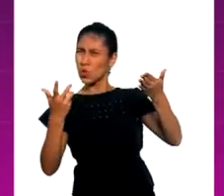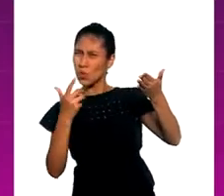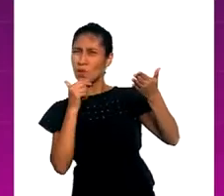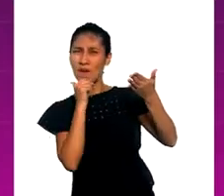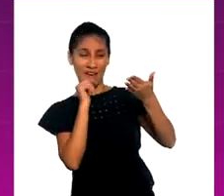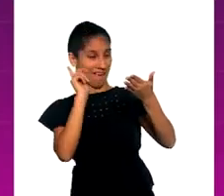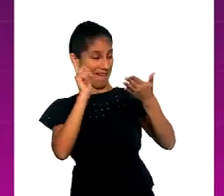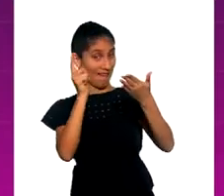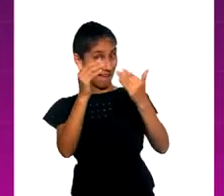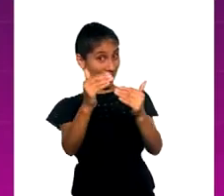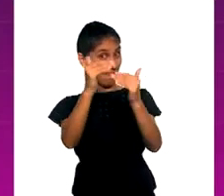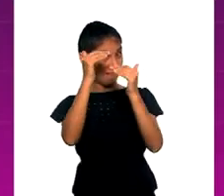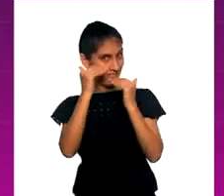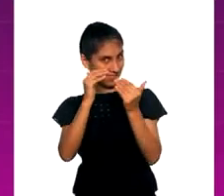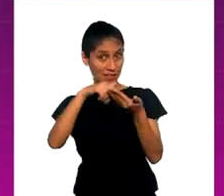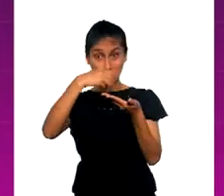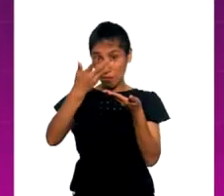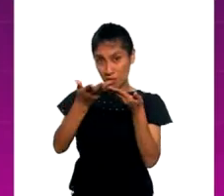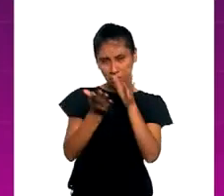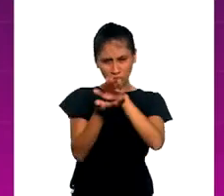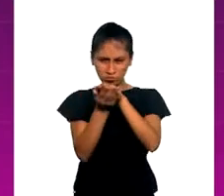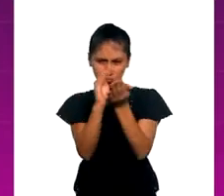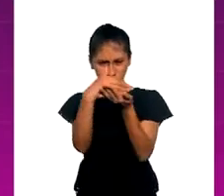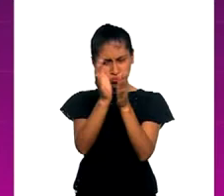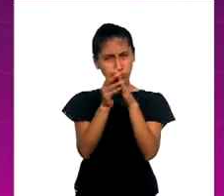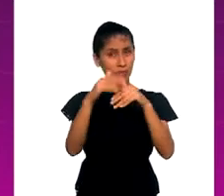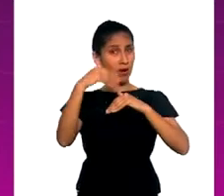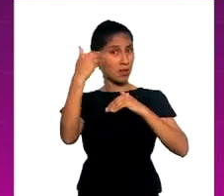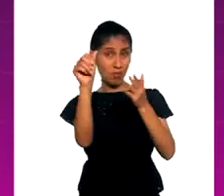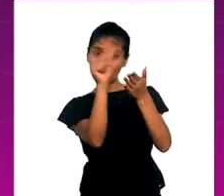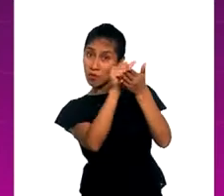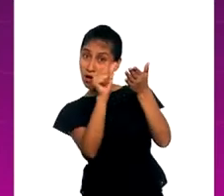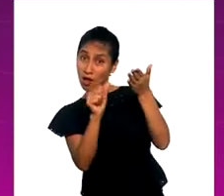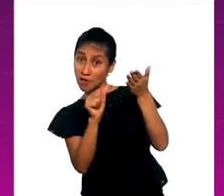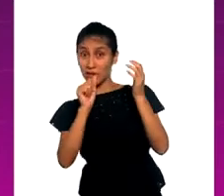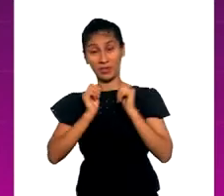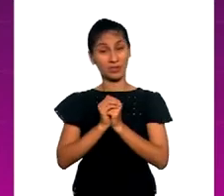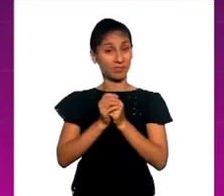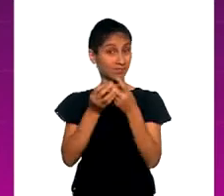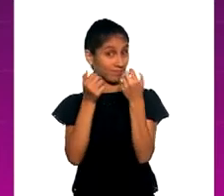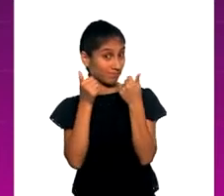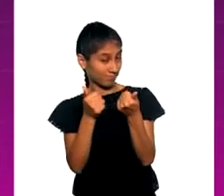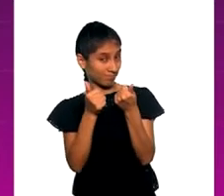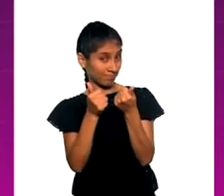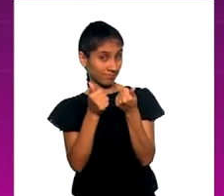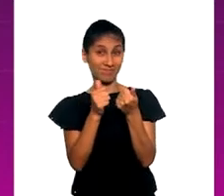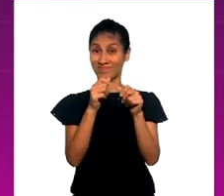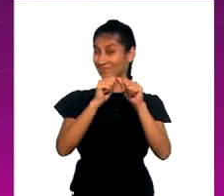al hacer los dobleces para formar la figura esto